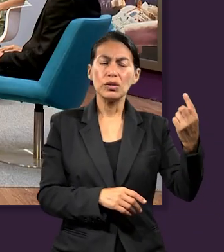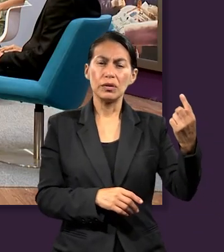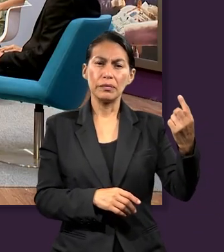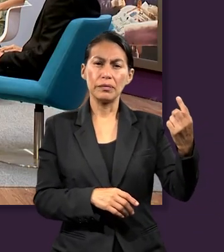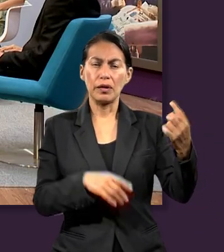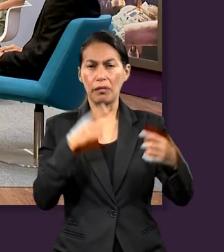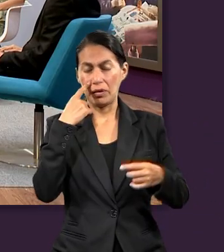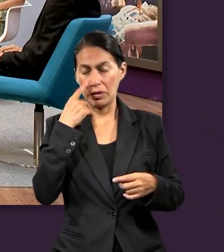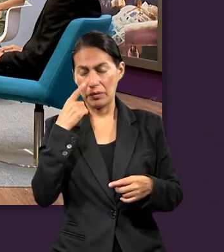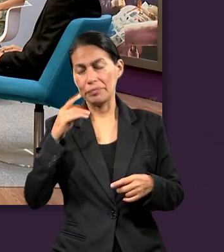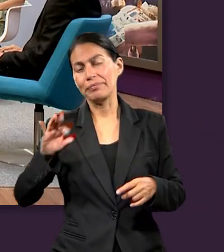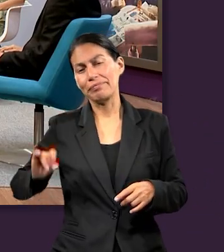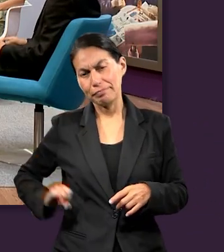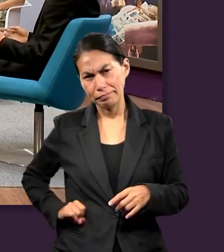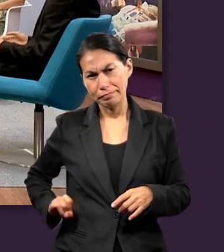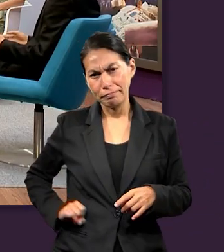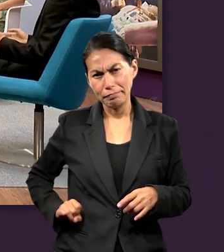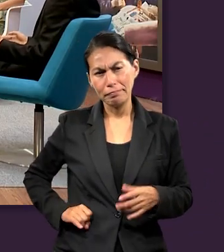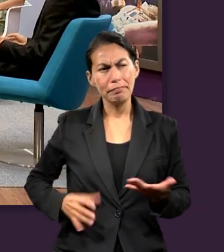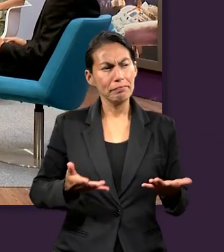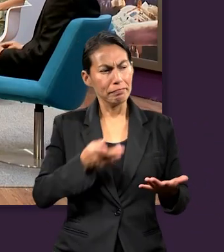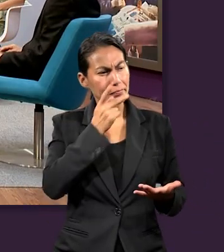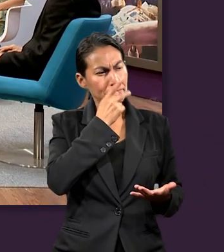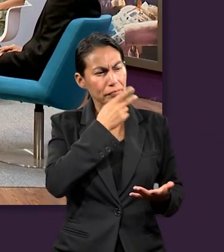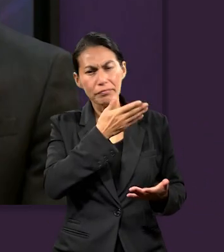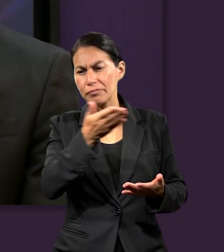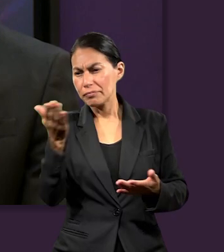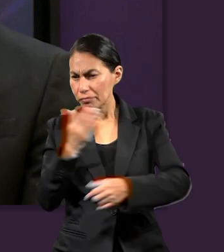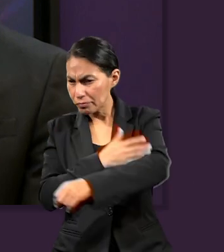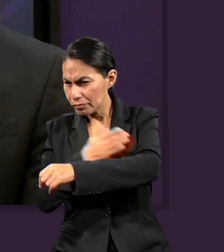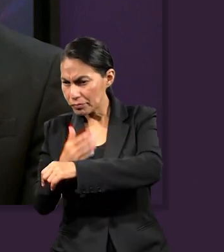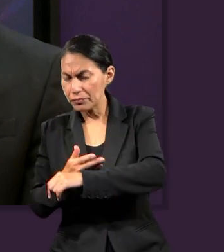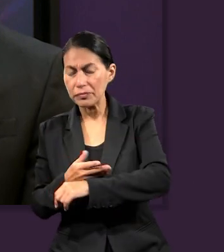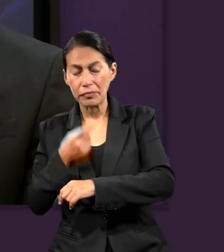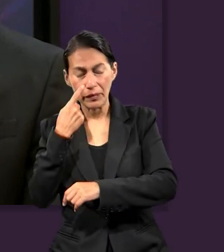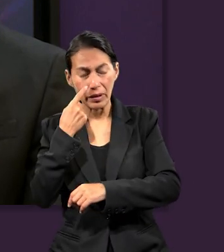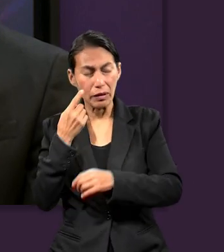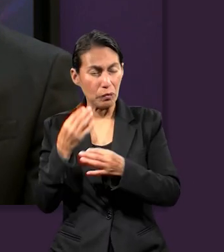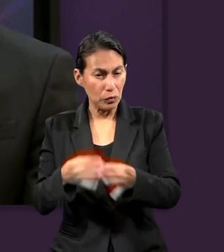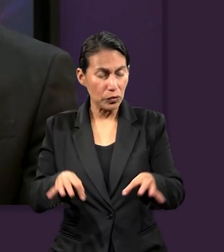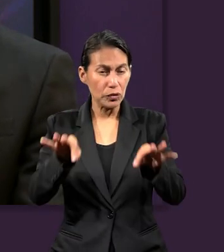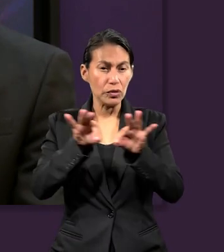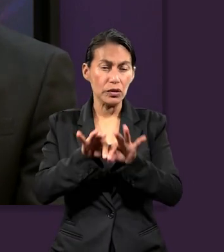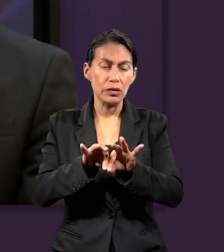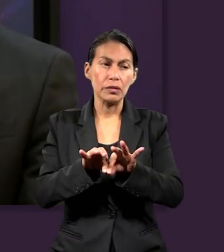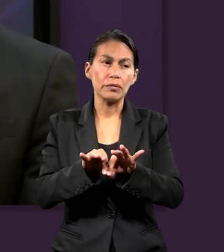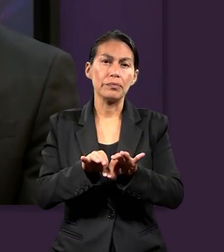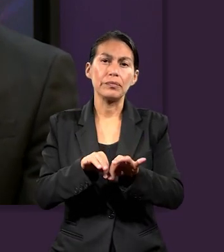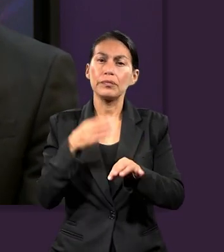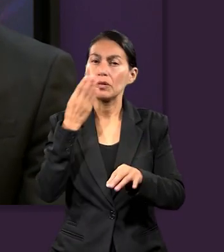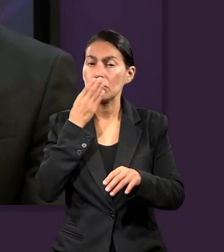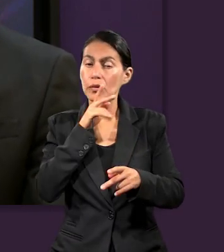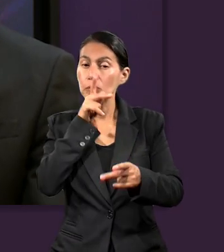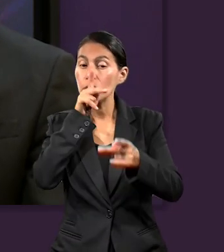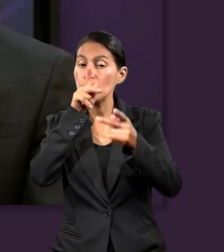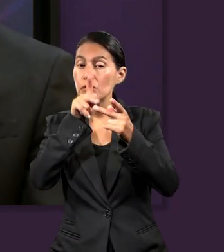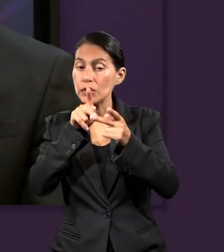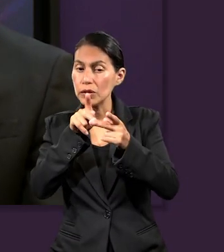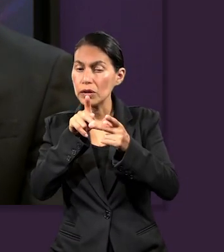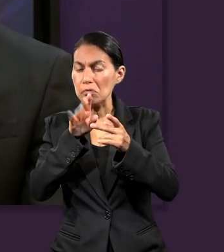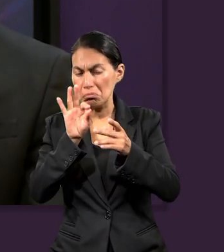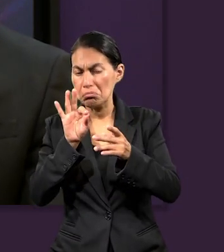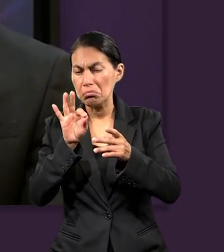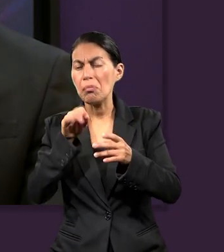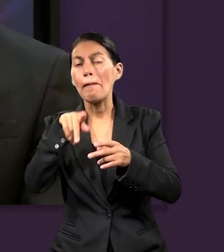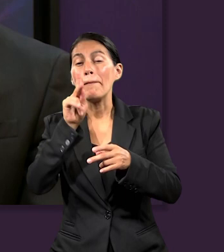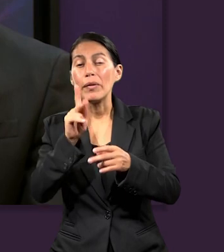su poder muy bien es interesante pastor y compañeras acerca de este acontecimiento porque la Biblia no Simplemente